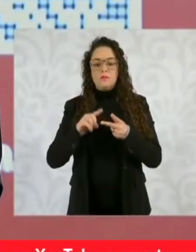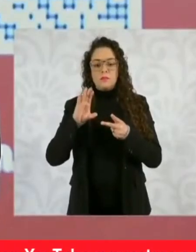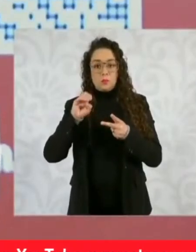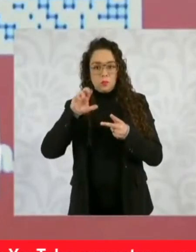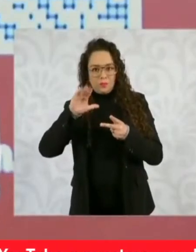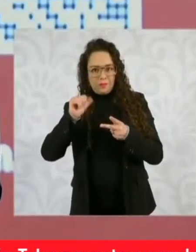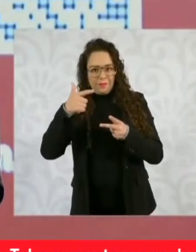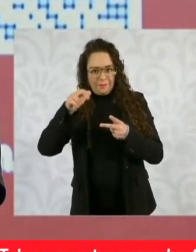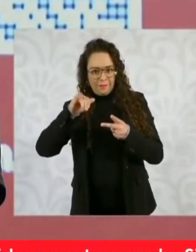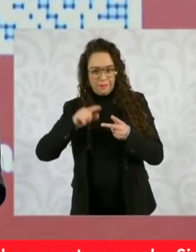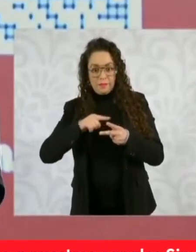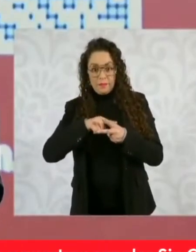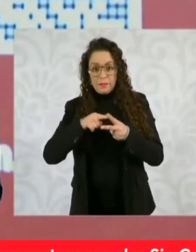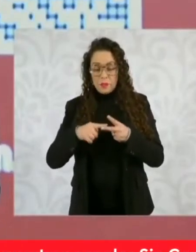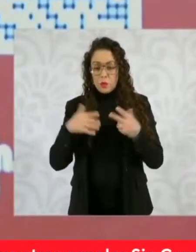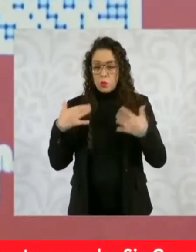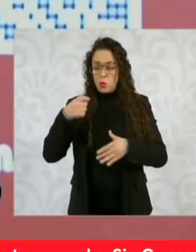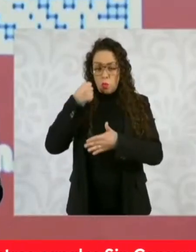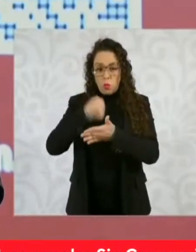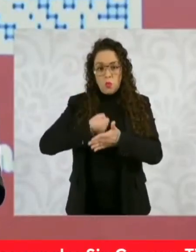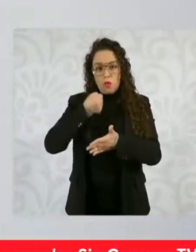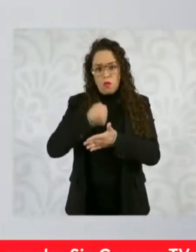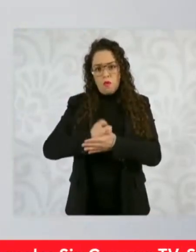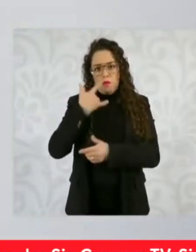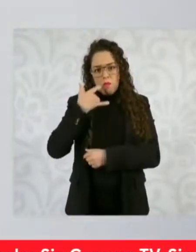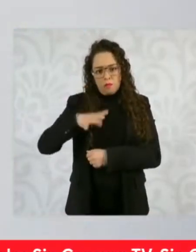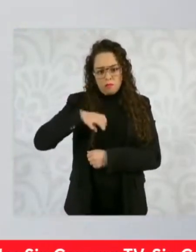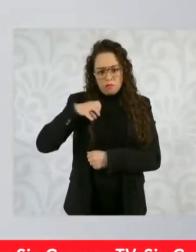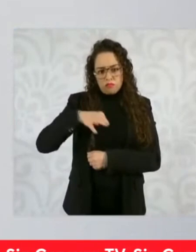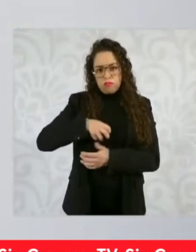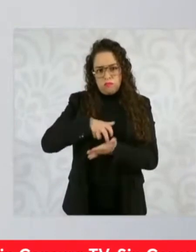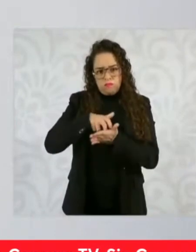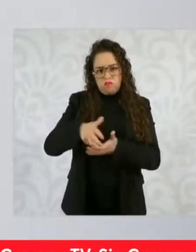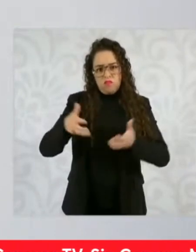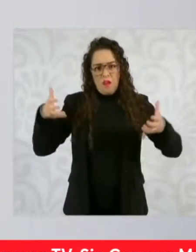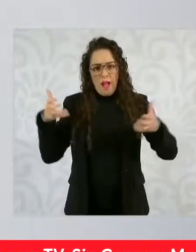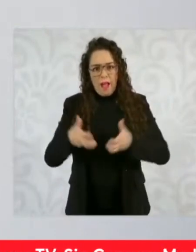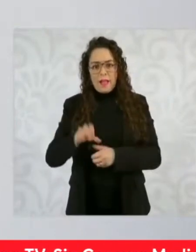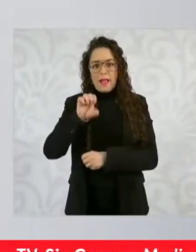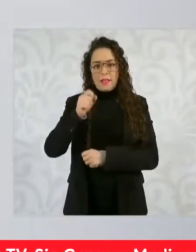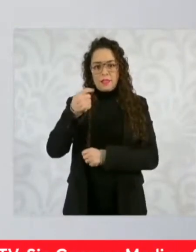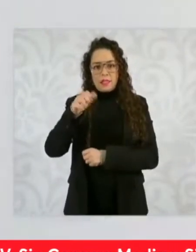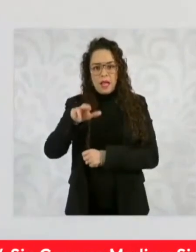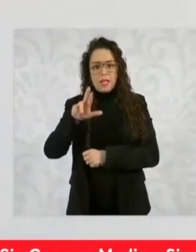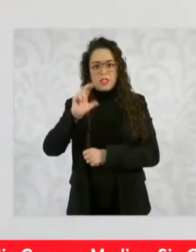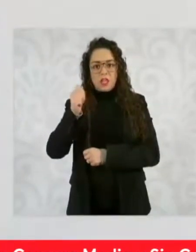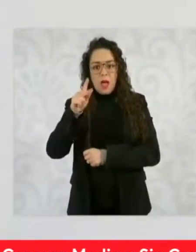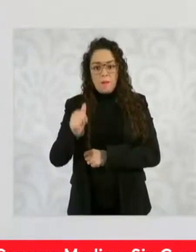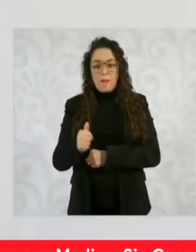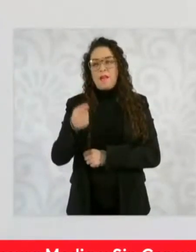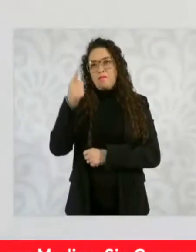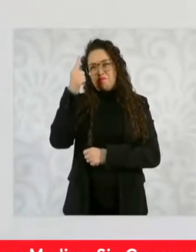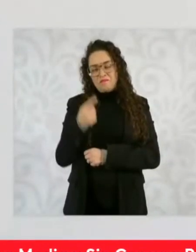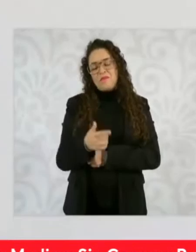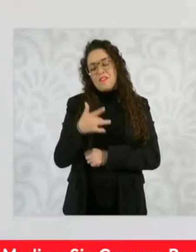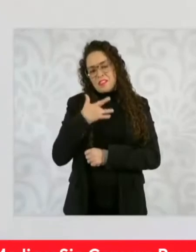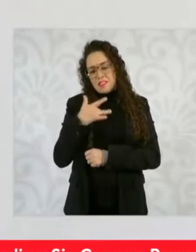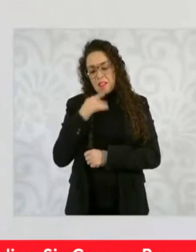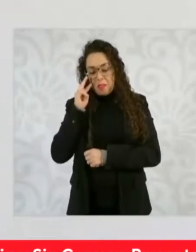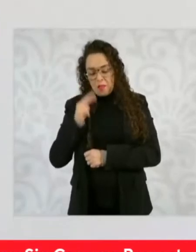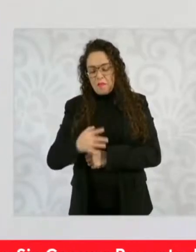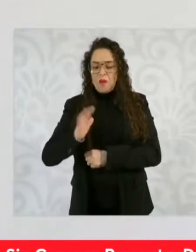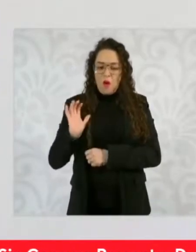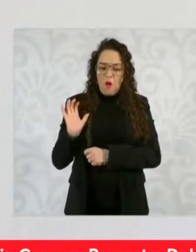que conformaron el Frente Único Pro Derecho de las Mujeres, Esther Chapa, están muy orgullosas, muy felices. Espero